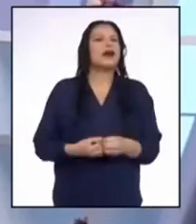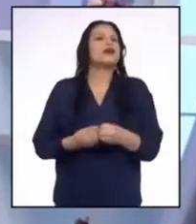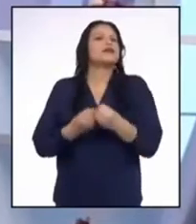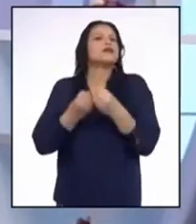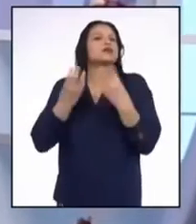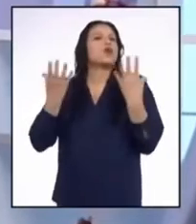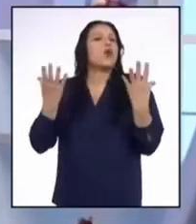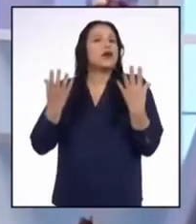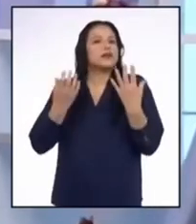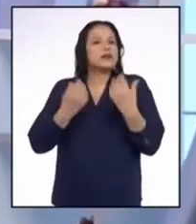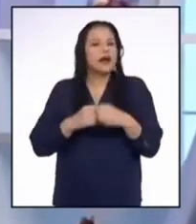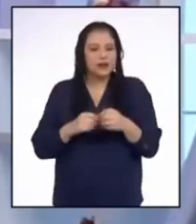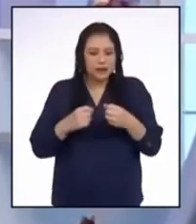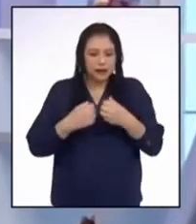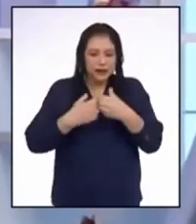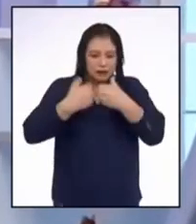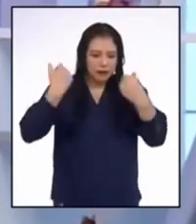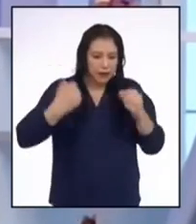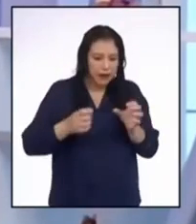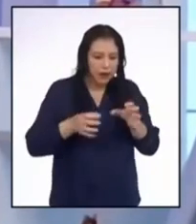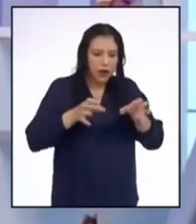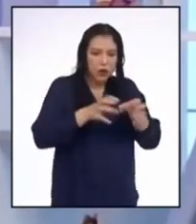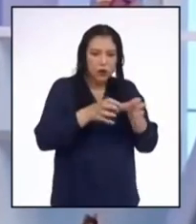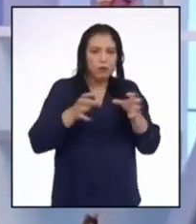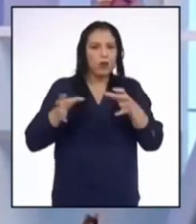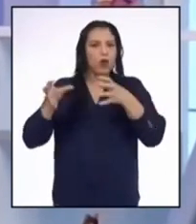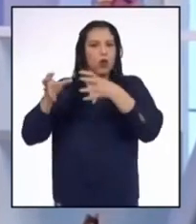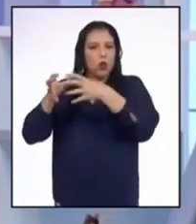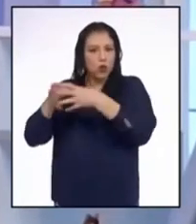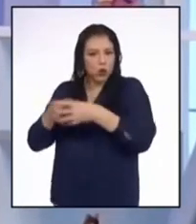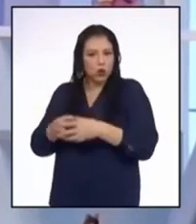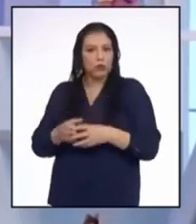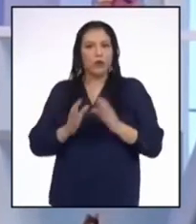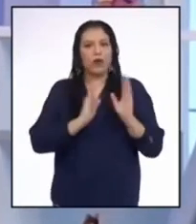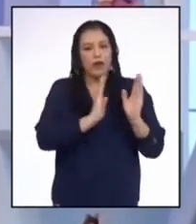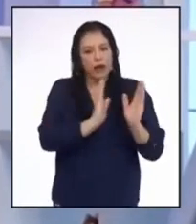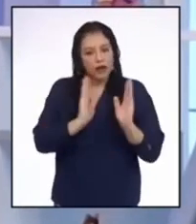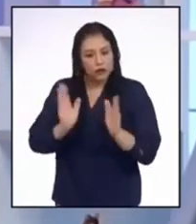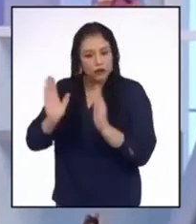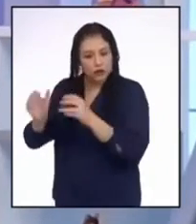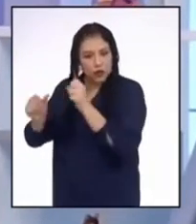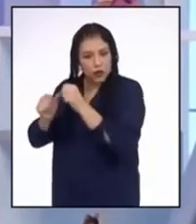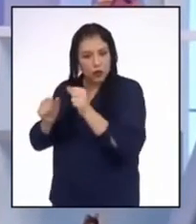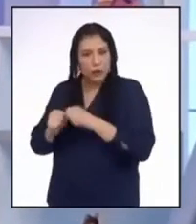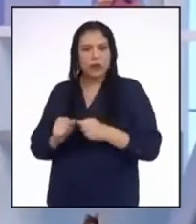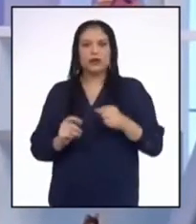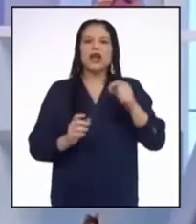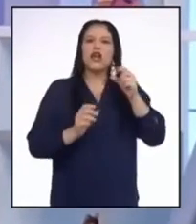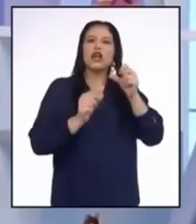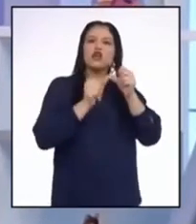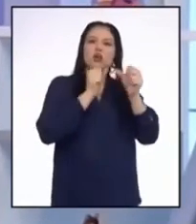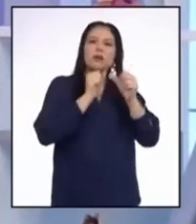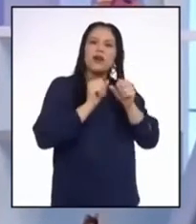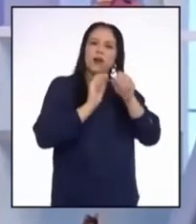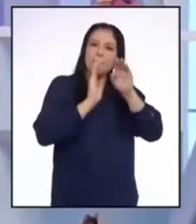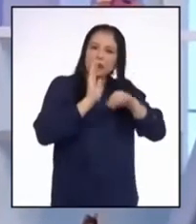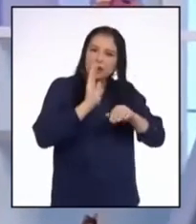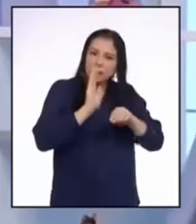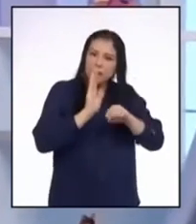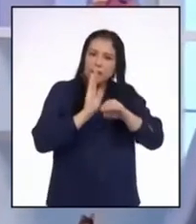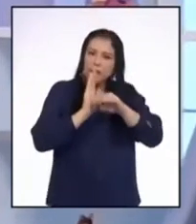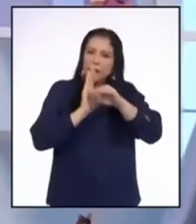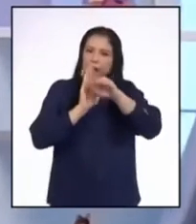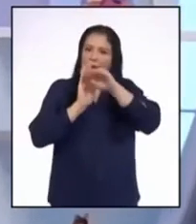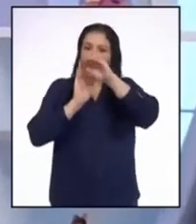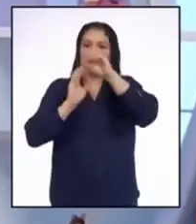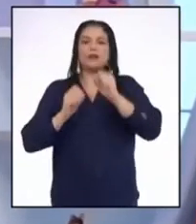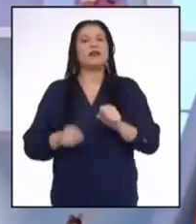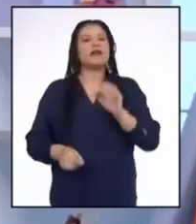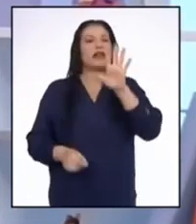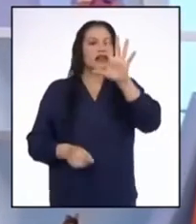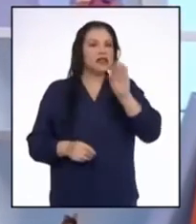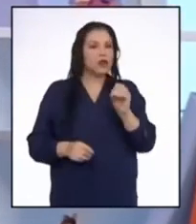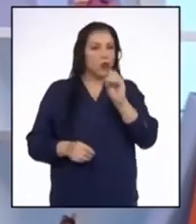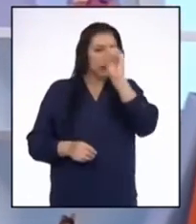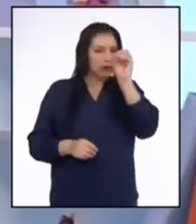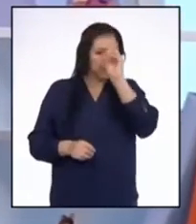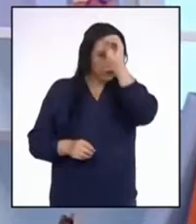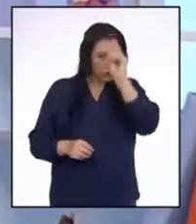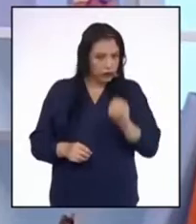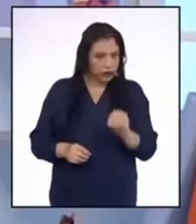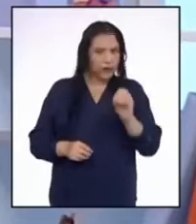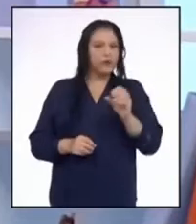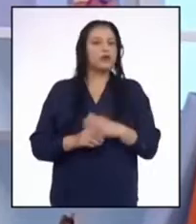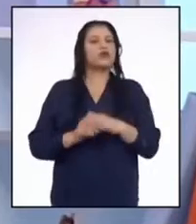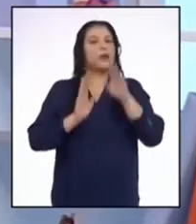que separa en dos grupos al conjunto de datos ordenados de menor a mayor, de manera que el 50% de